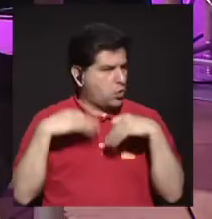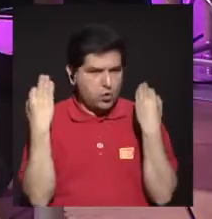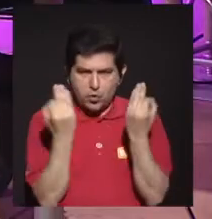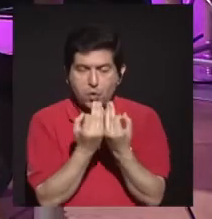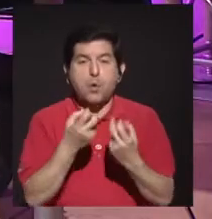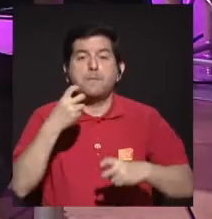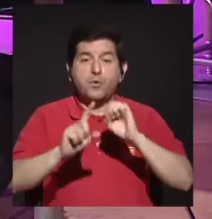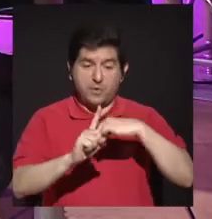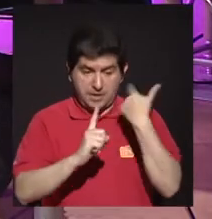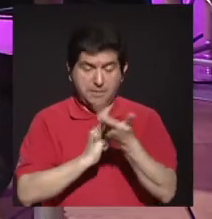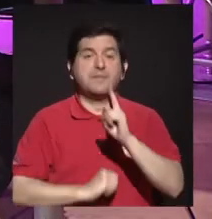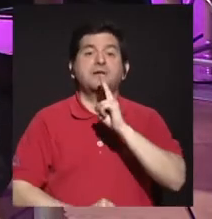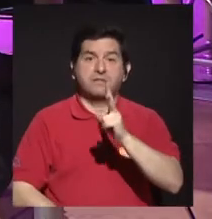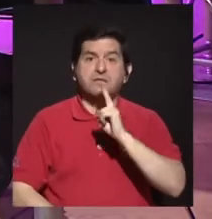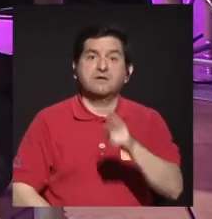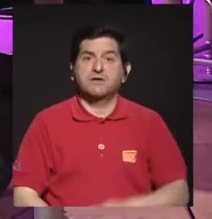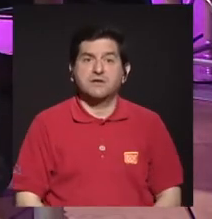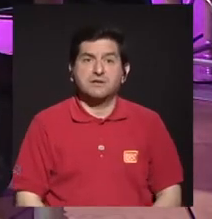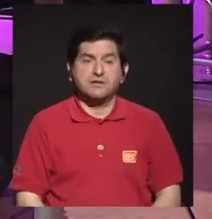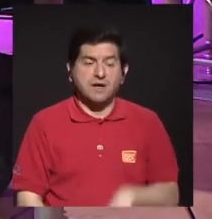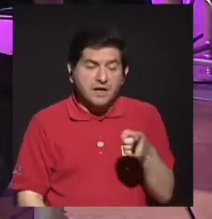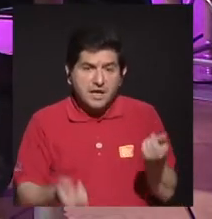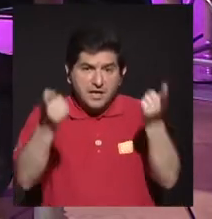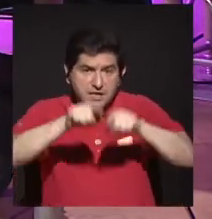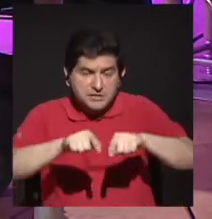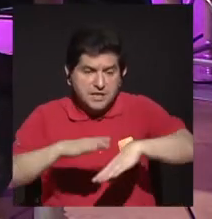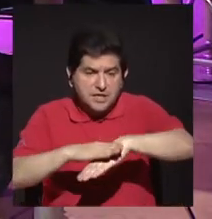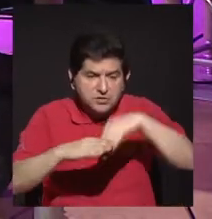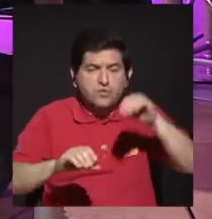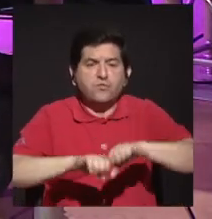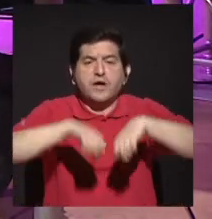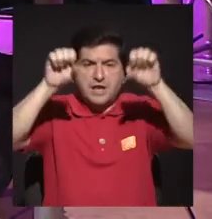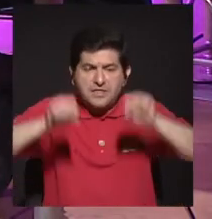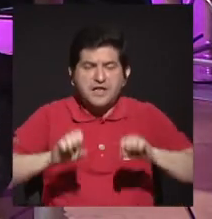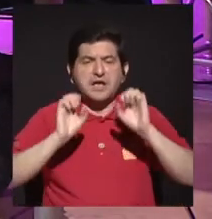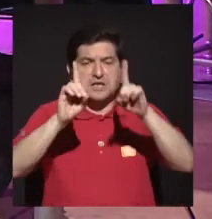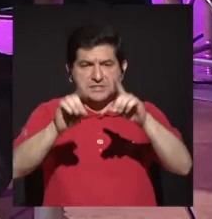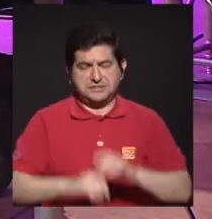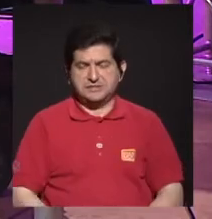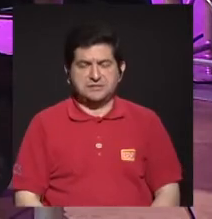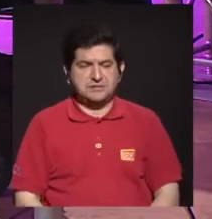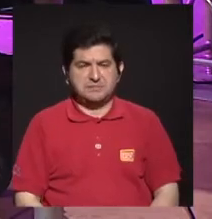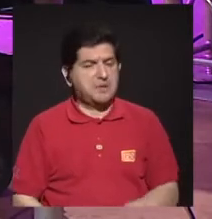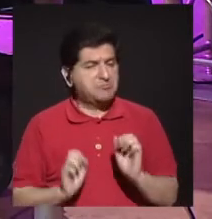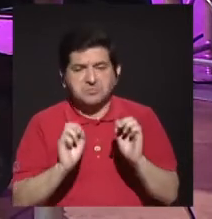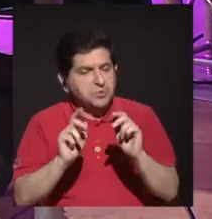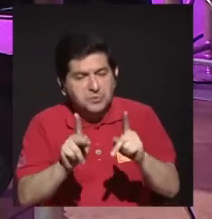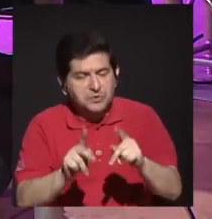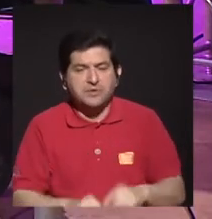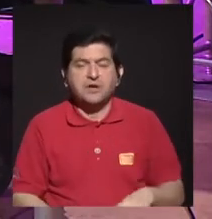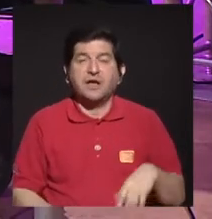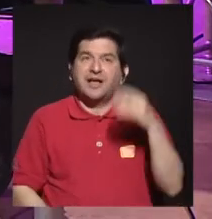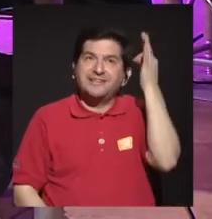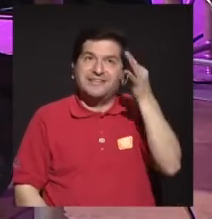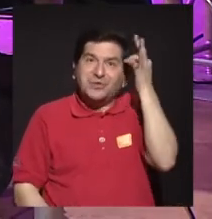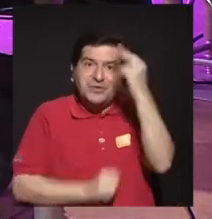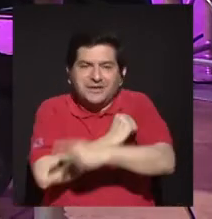sino problemas sociales reales, que han estado afuera del sistema educativo, que en teoría es un país en